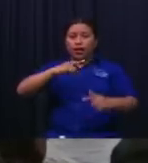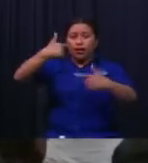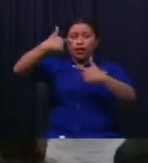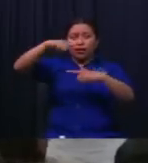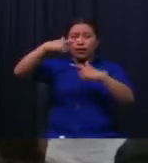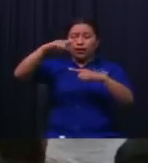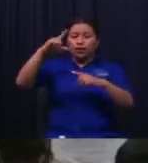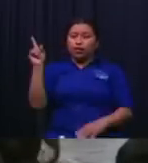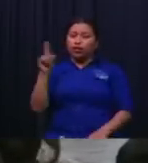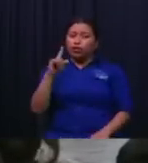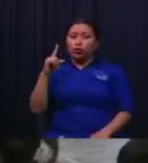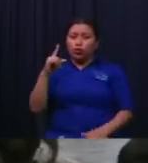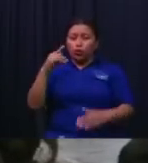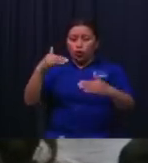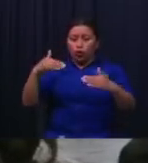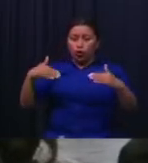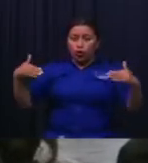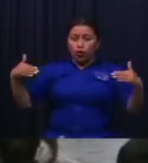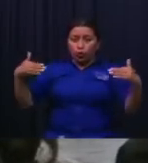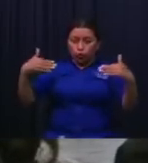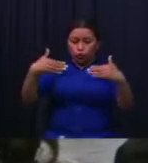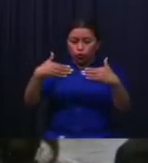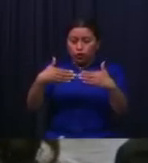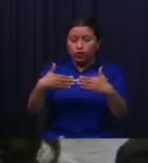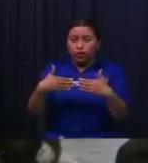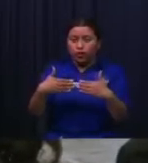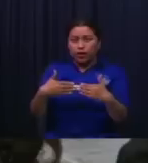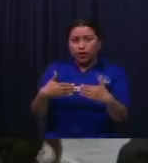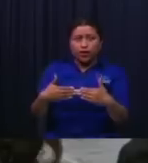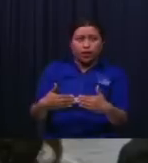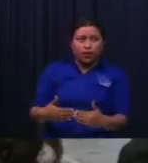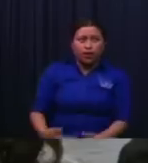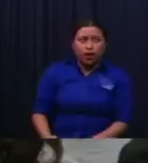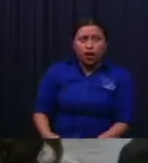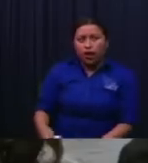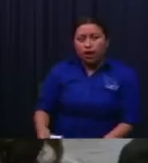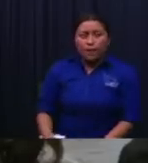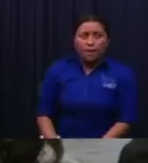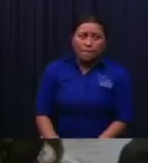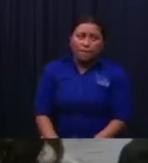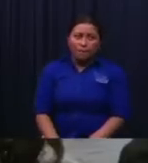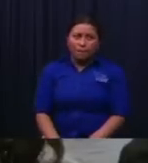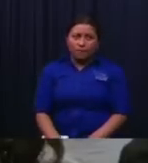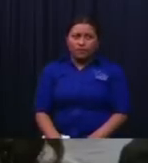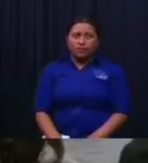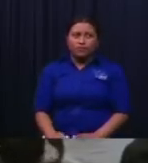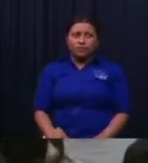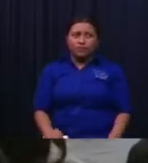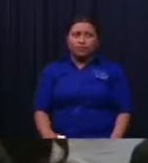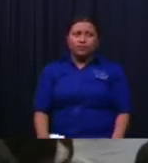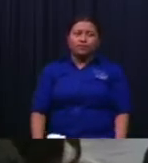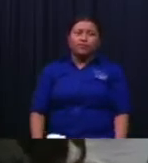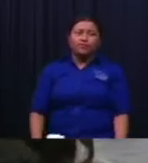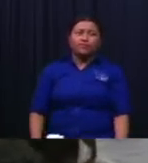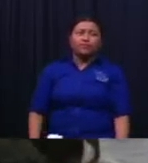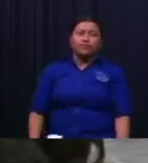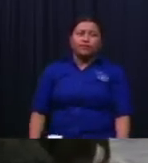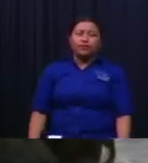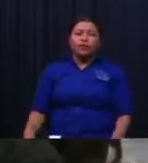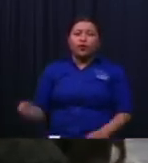cruzar. ¿Y sabe con qué me he topado yo? Con frases. Y hoy sí no le vamos a echar la culpa al enemigo ni al